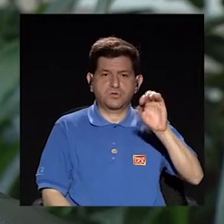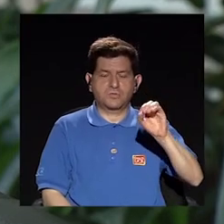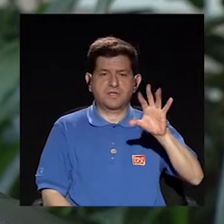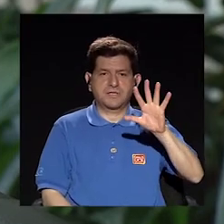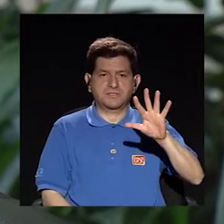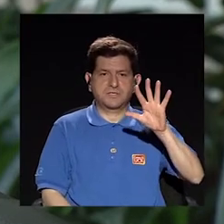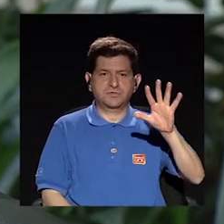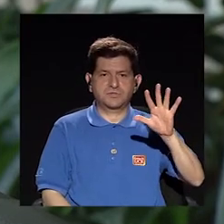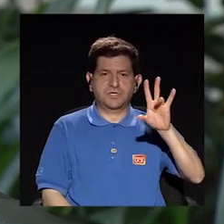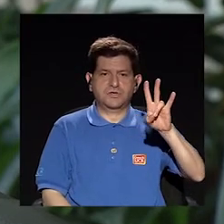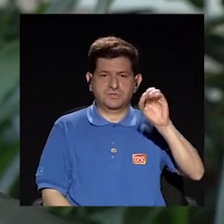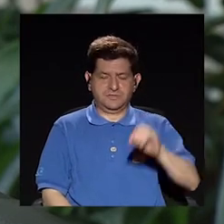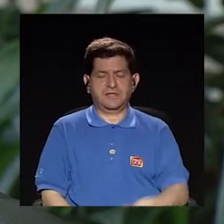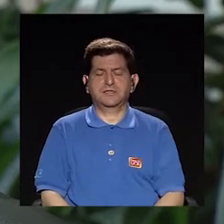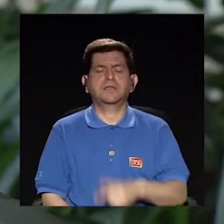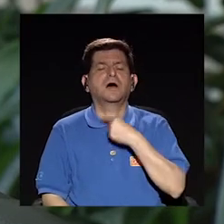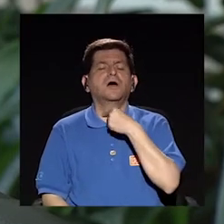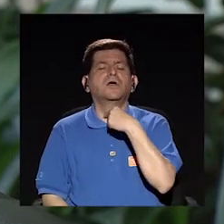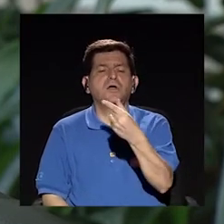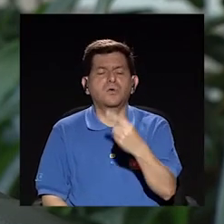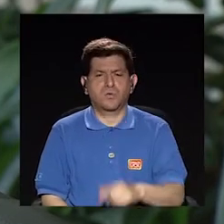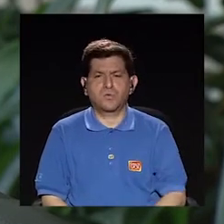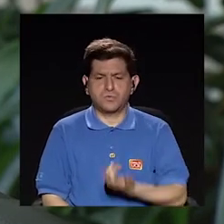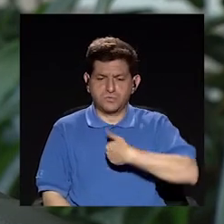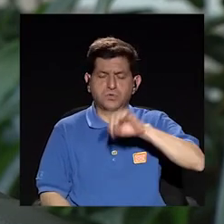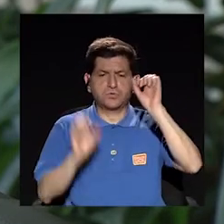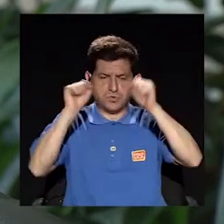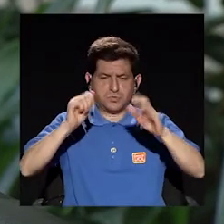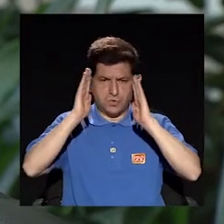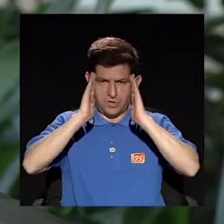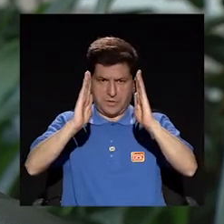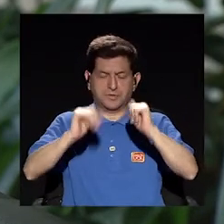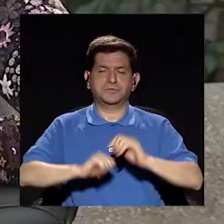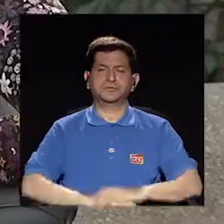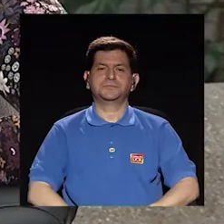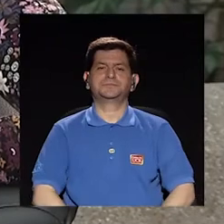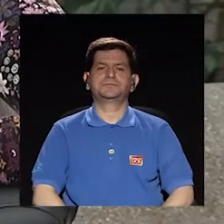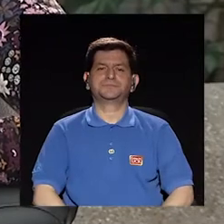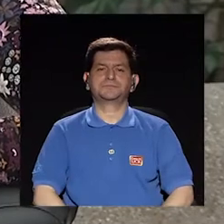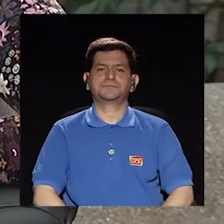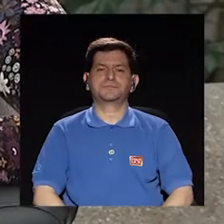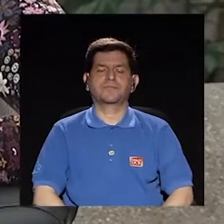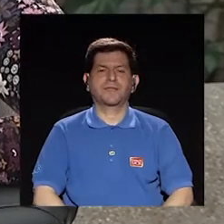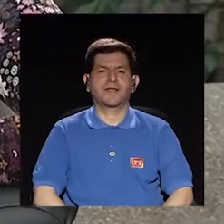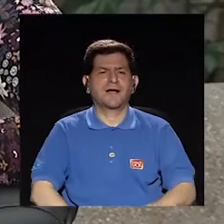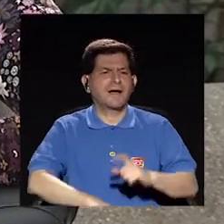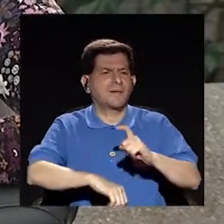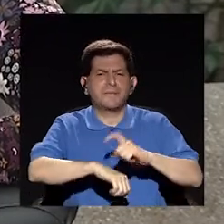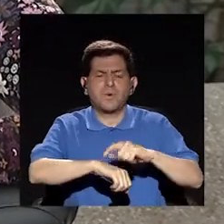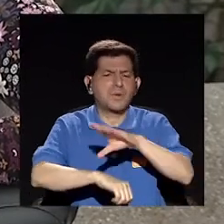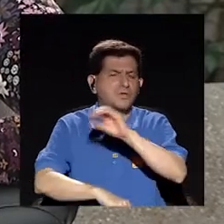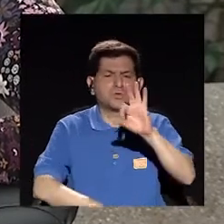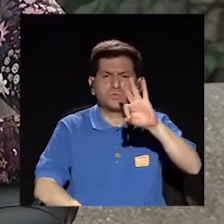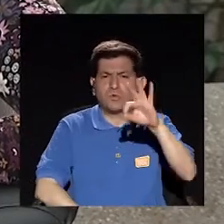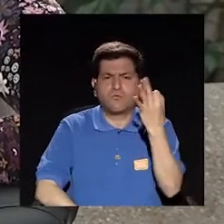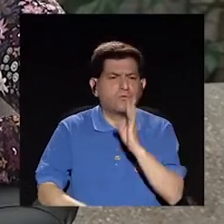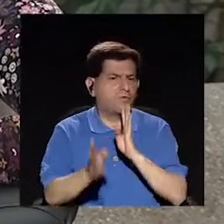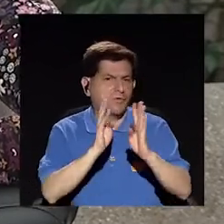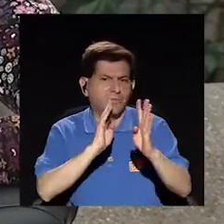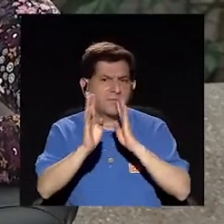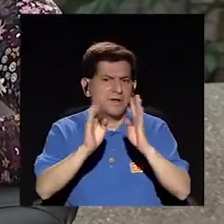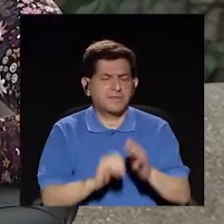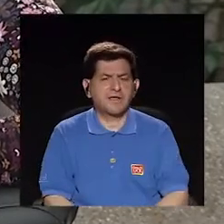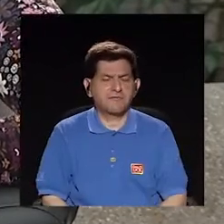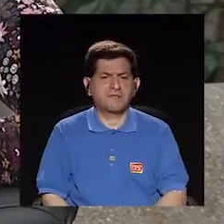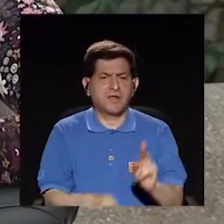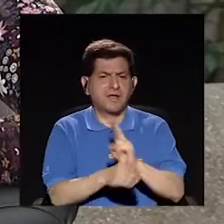2290-5570 y con muchísimo gusto les podemos atender. Carla, hay momentos, hay maneras de